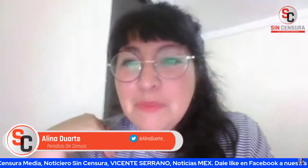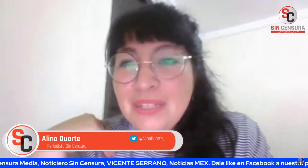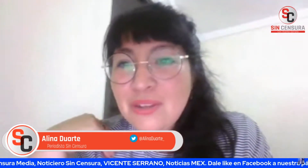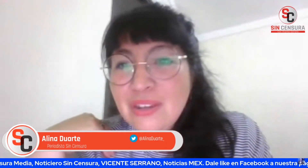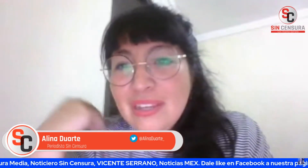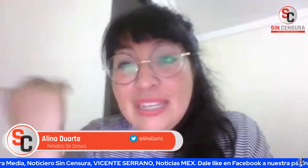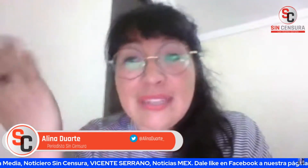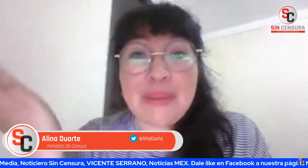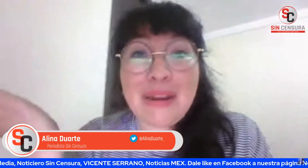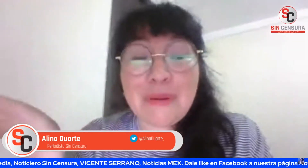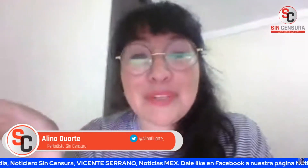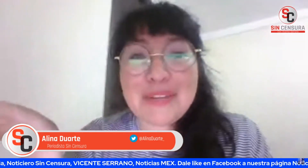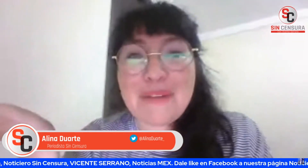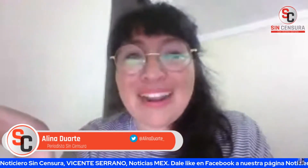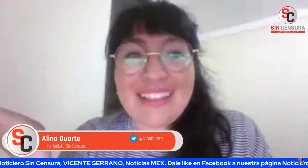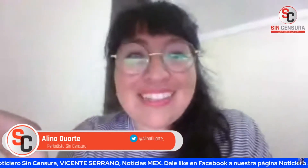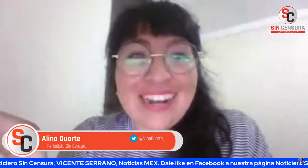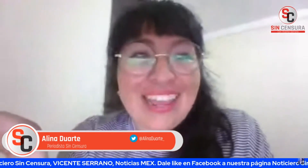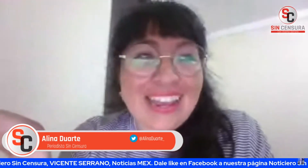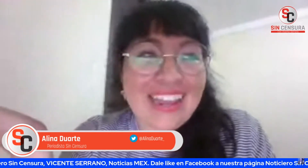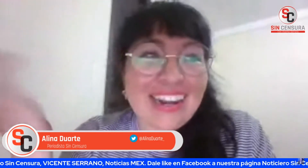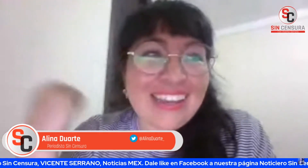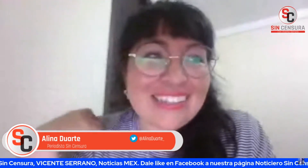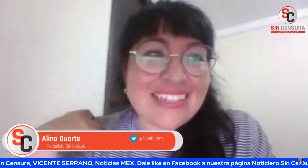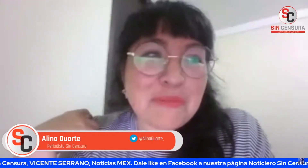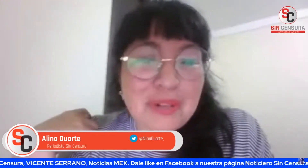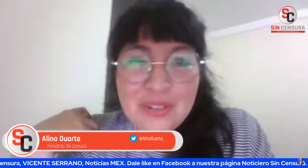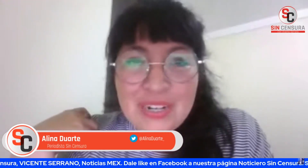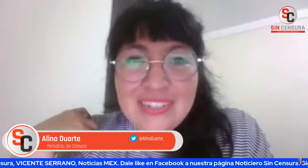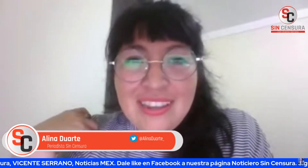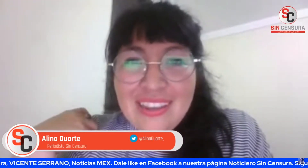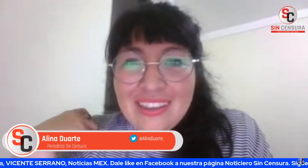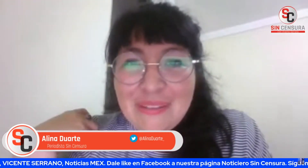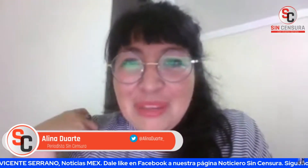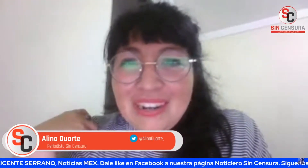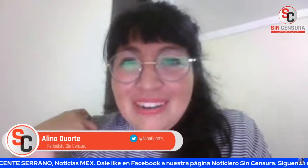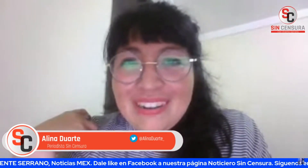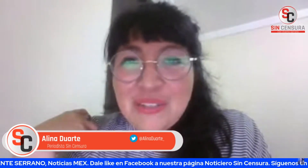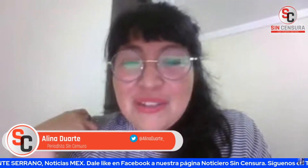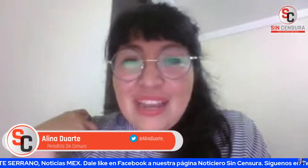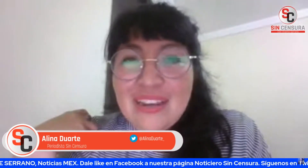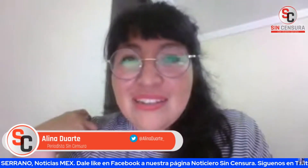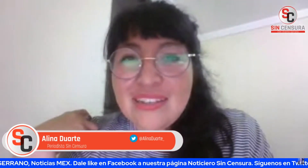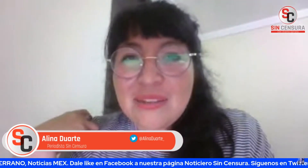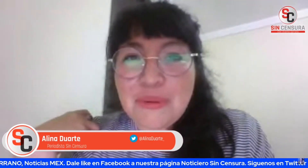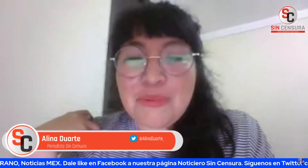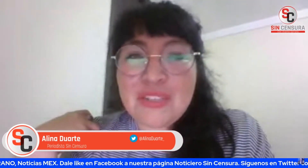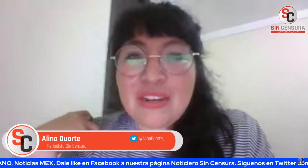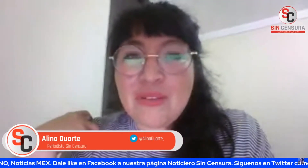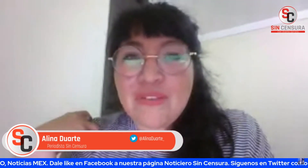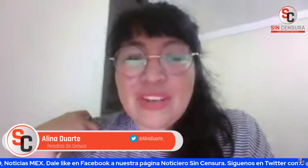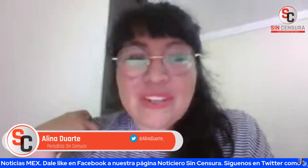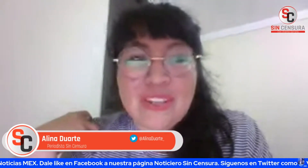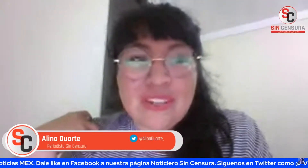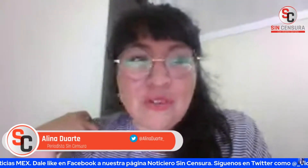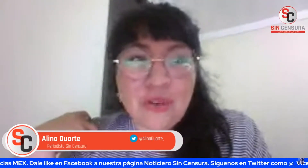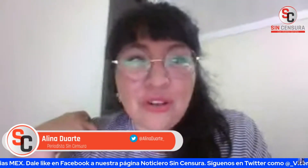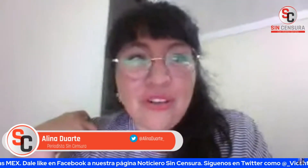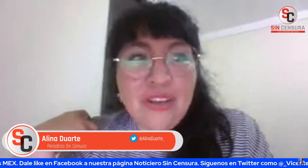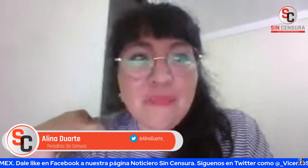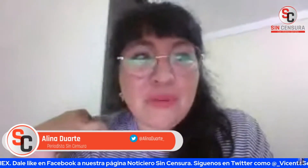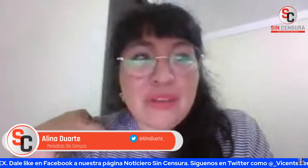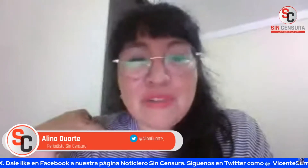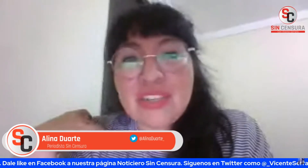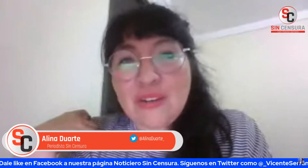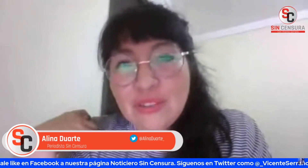nuevamente este espacio, y también aprovechar para agradecerle a Carla, que es de esas personas que también en redes sociales, si podemos tener o diferencias o